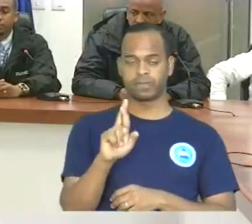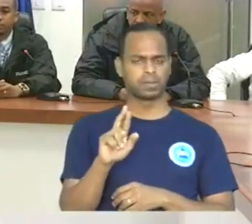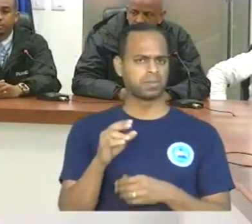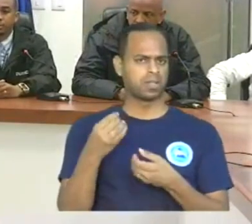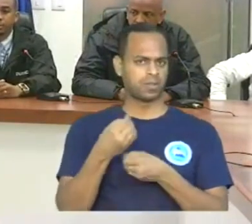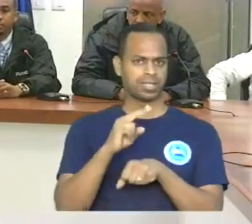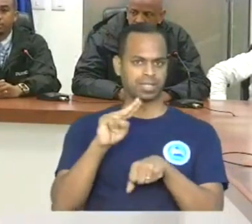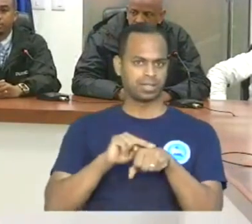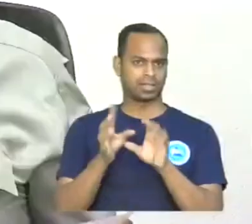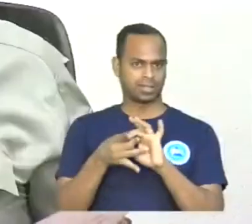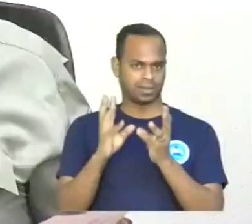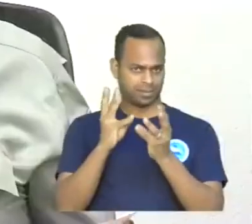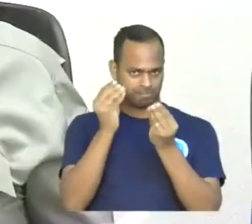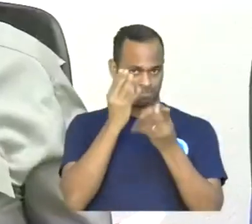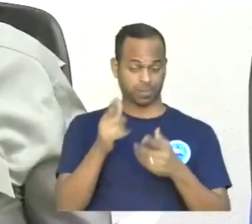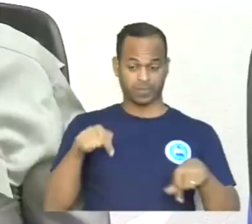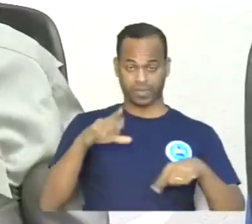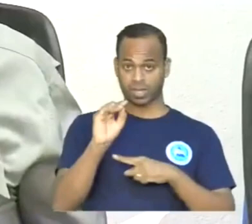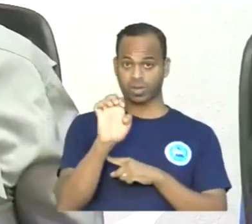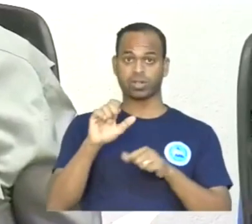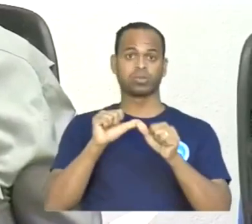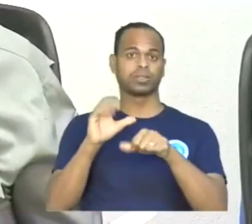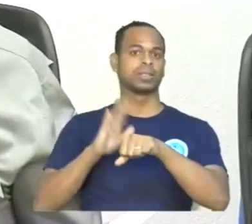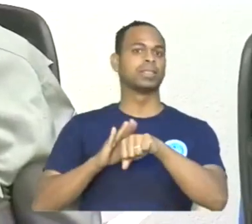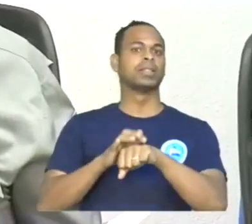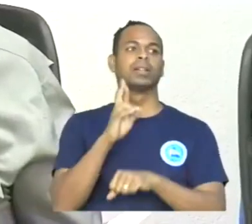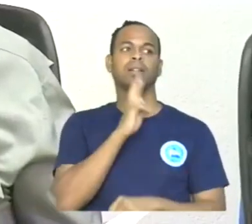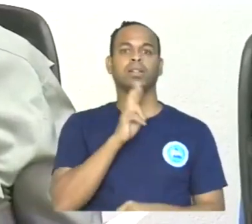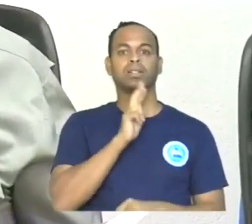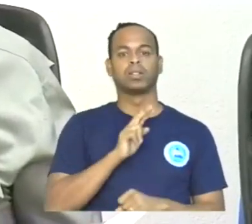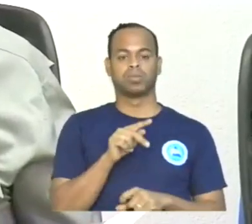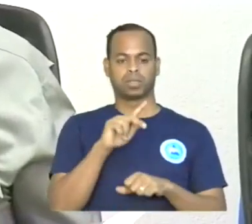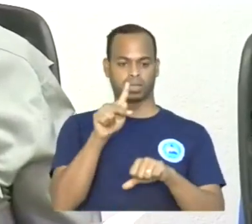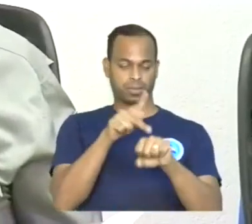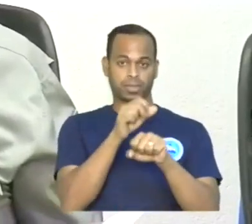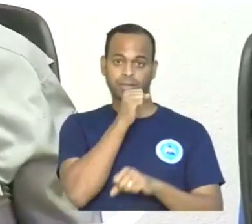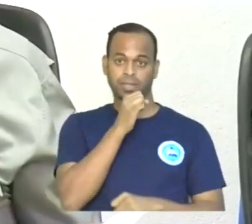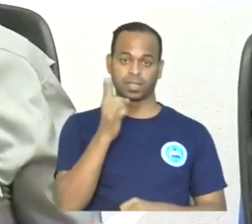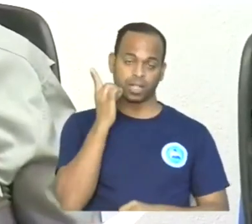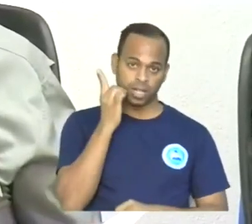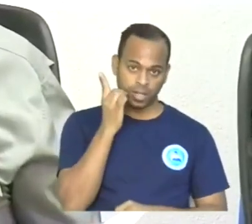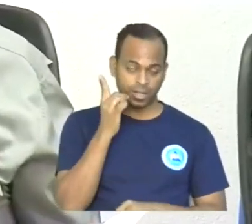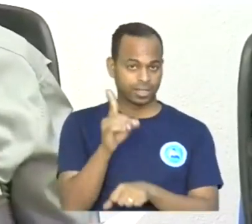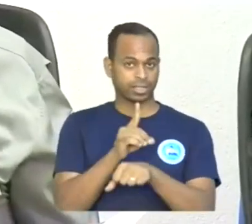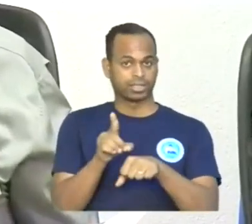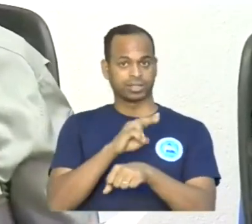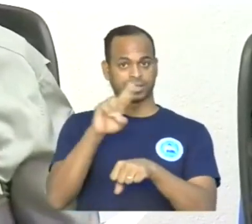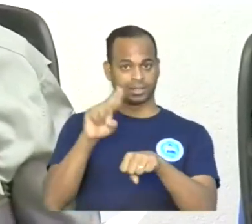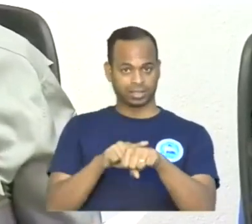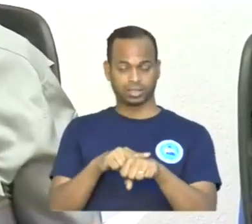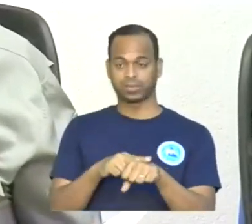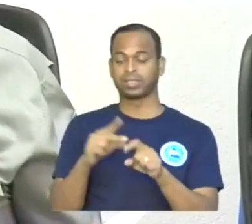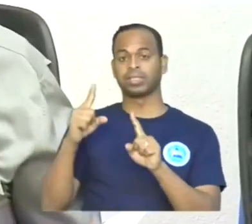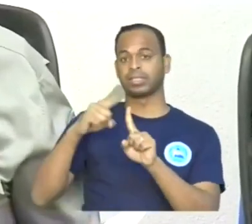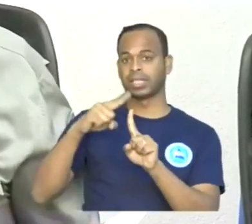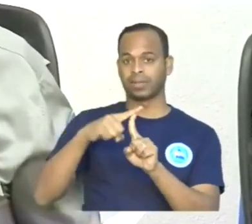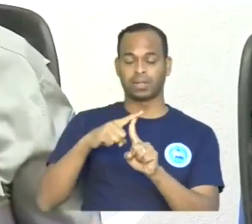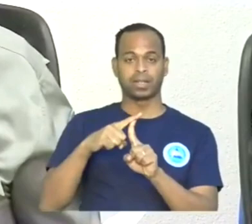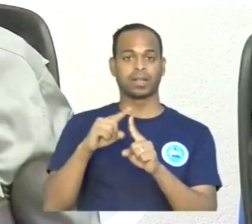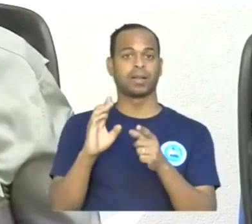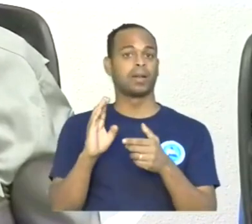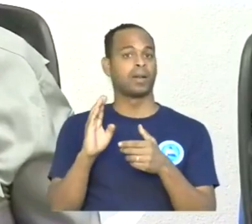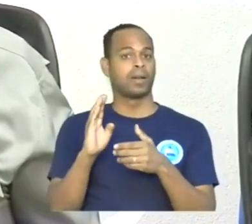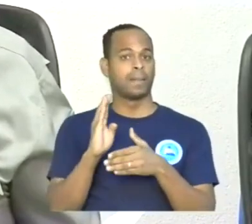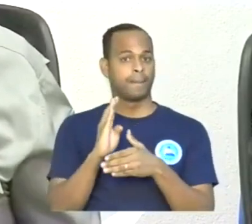Emergencias ratifica el nivel de alerta roja para Santo Domingo, el Distrito Nacional, San Cristóbal,